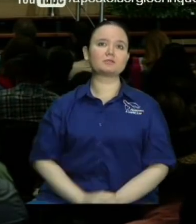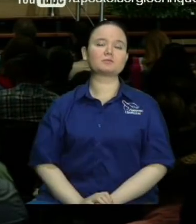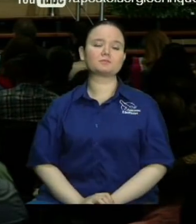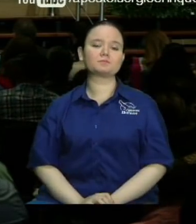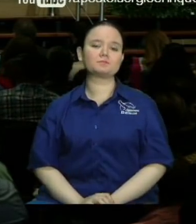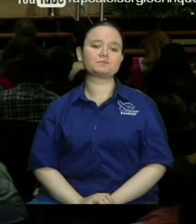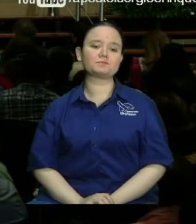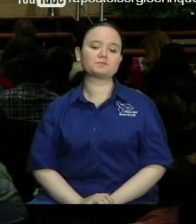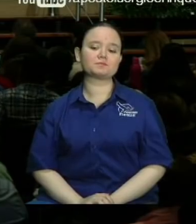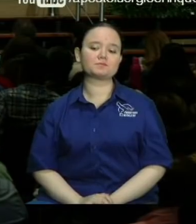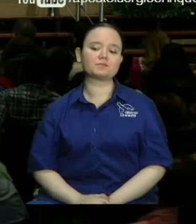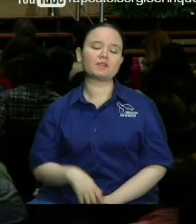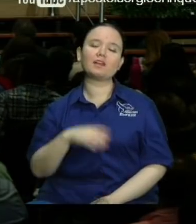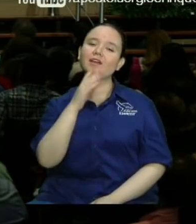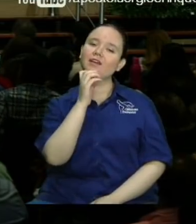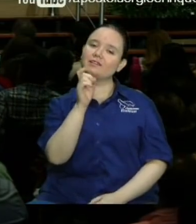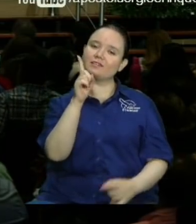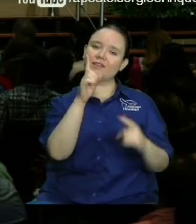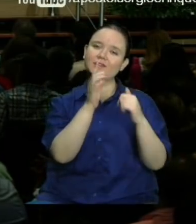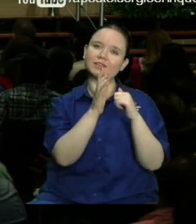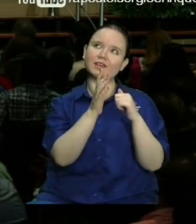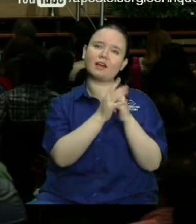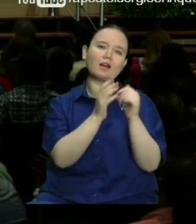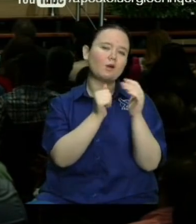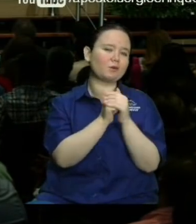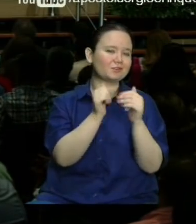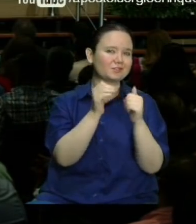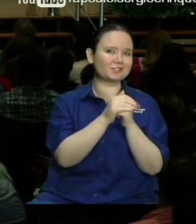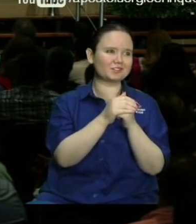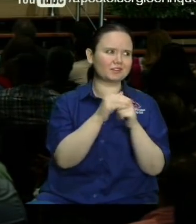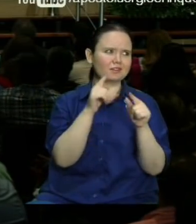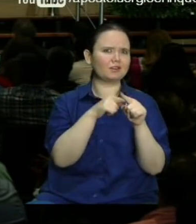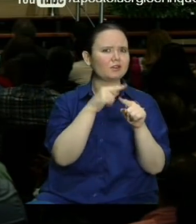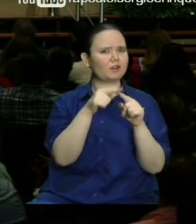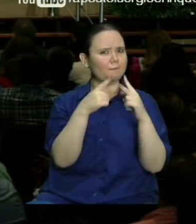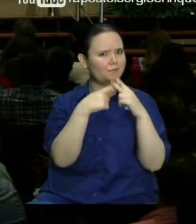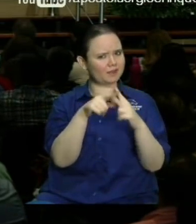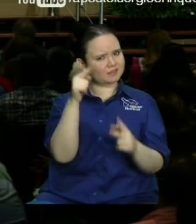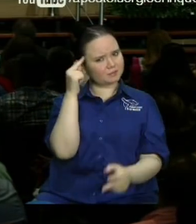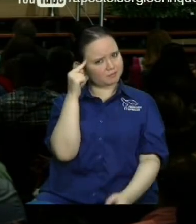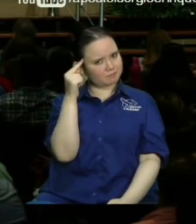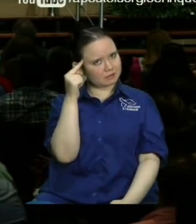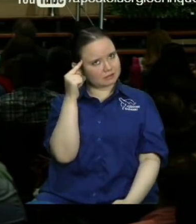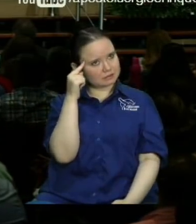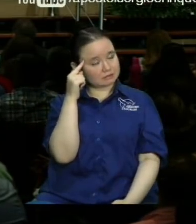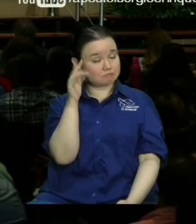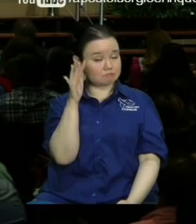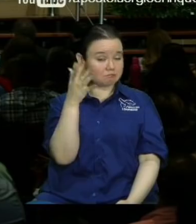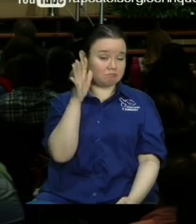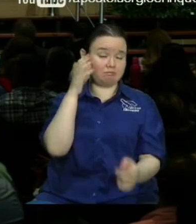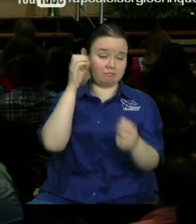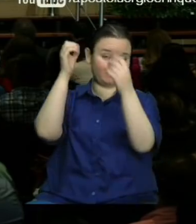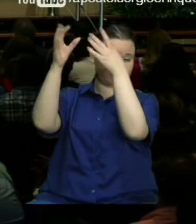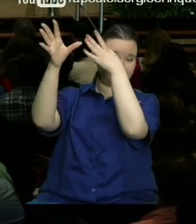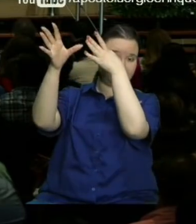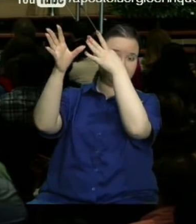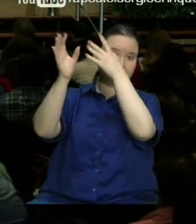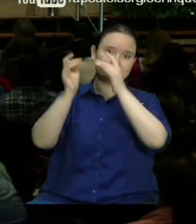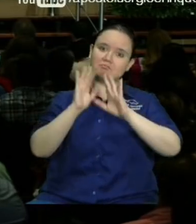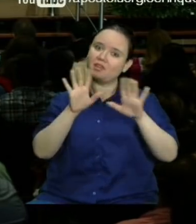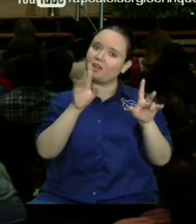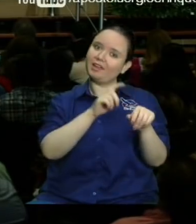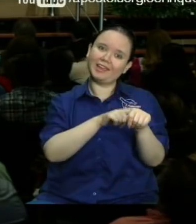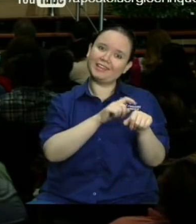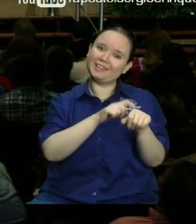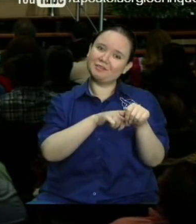Que esa es una de las angustias que nos da Dios, ¿verdad? Cuando ya empieza uno a pensar más o menos sabiamente, ya es tiempo de partir.